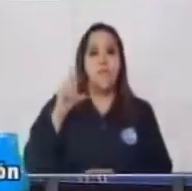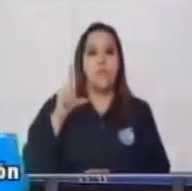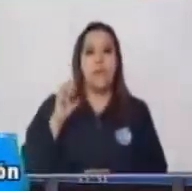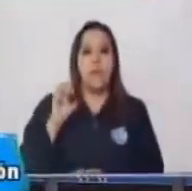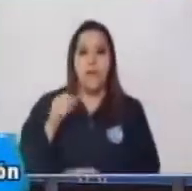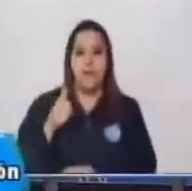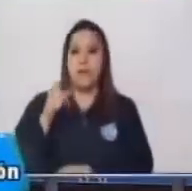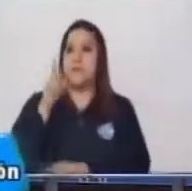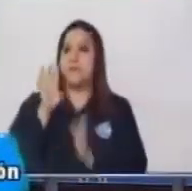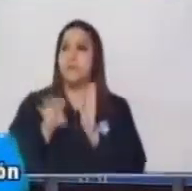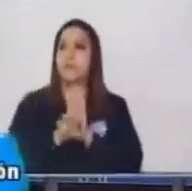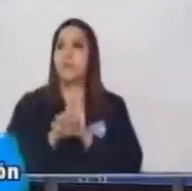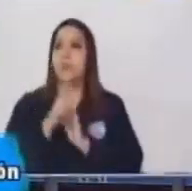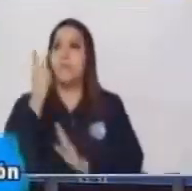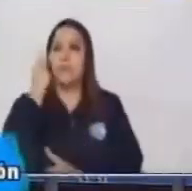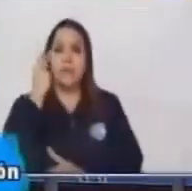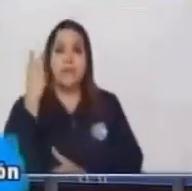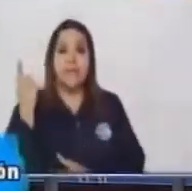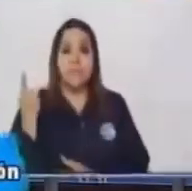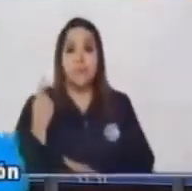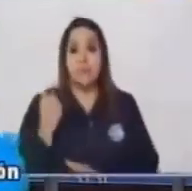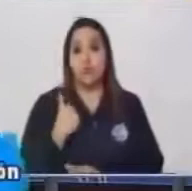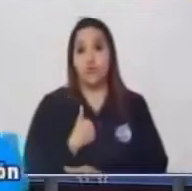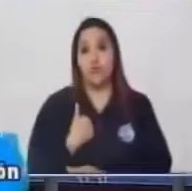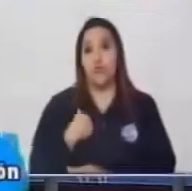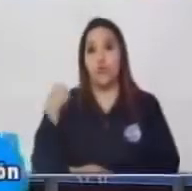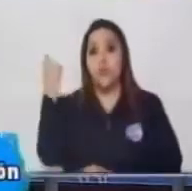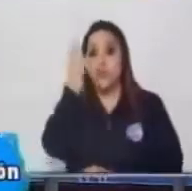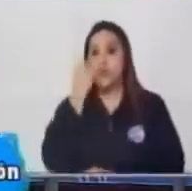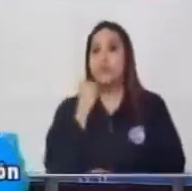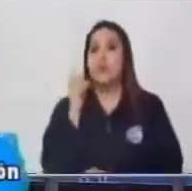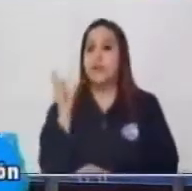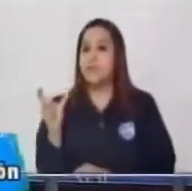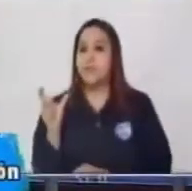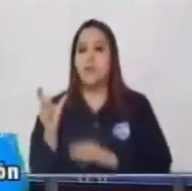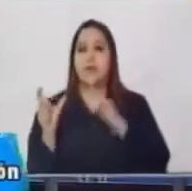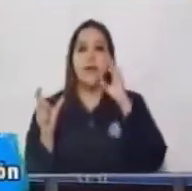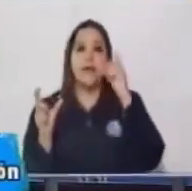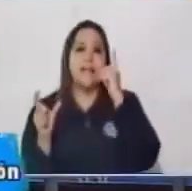como sujeto ellos y va a ser el núcleo del sujeto.